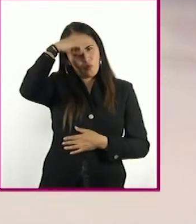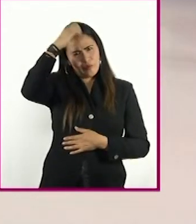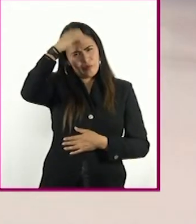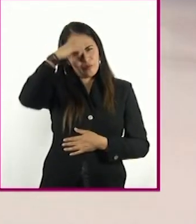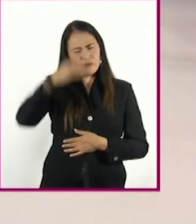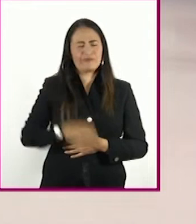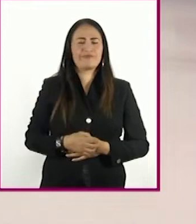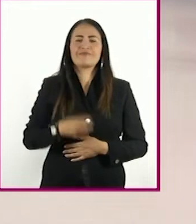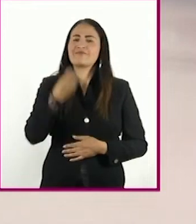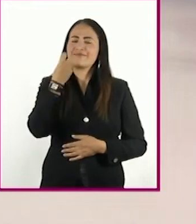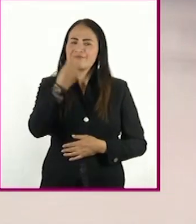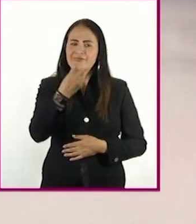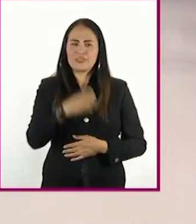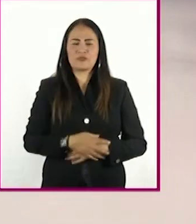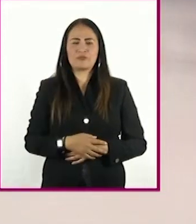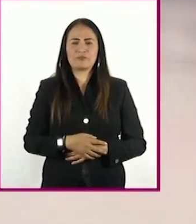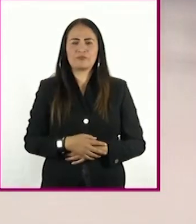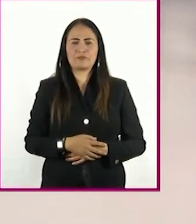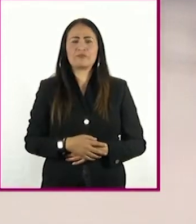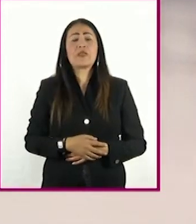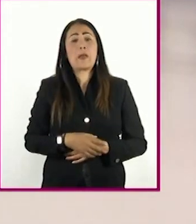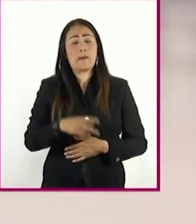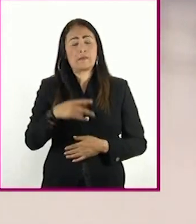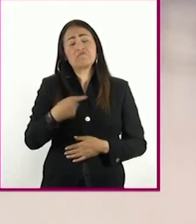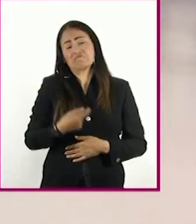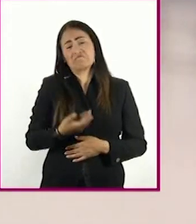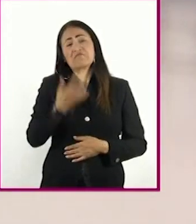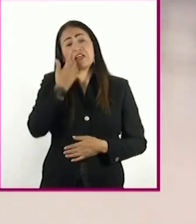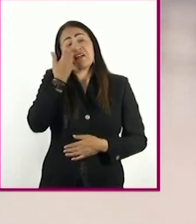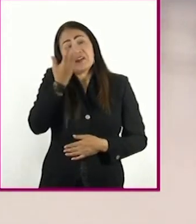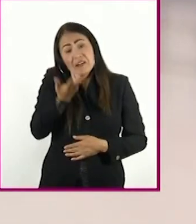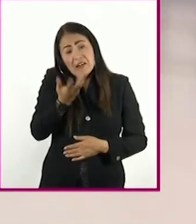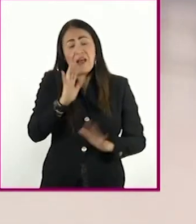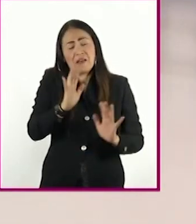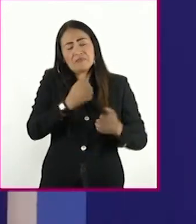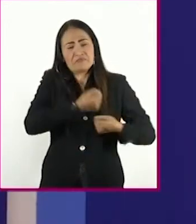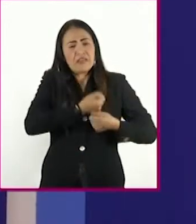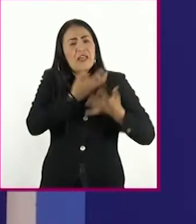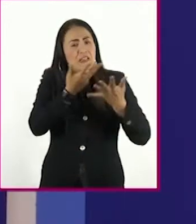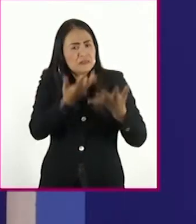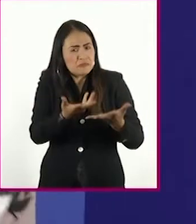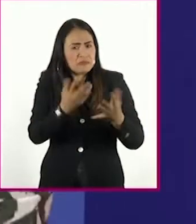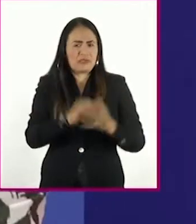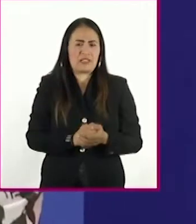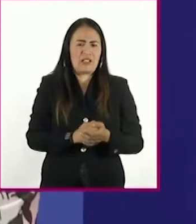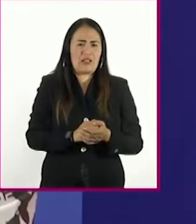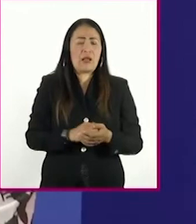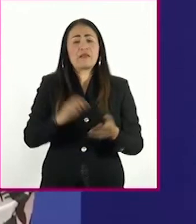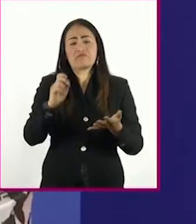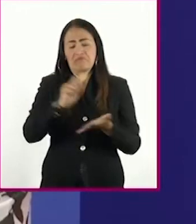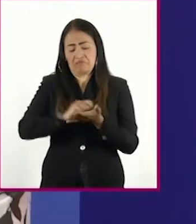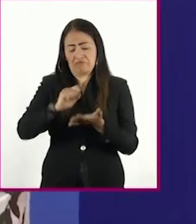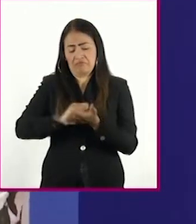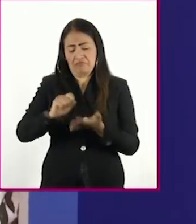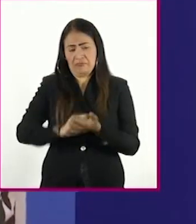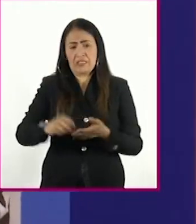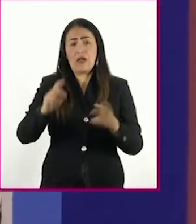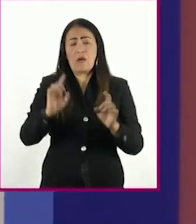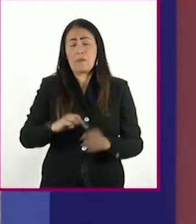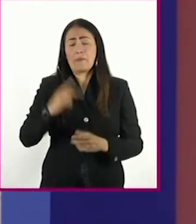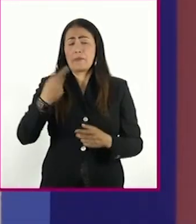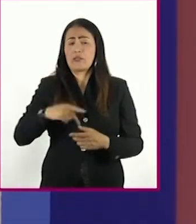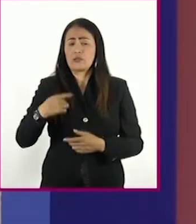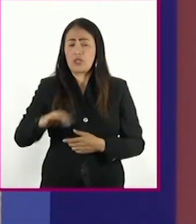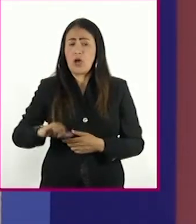ser necesario, debemos saber expresar. Y en el caso de que alguien nos lea, debe identificar nuestra postura para